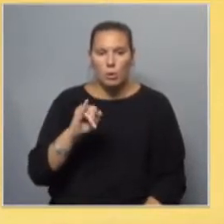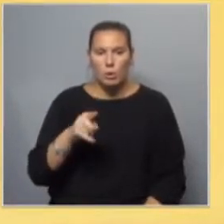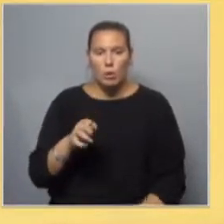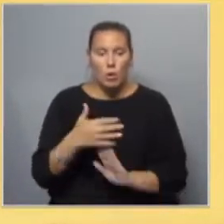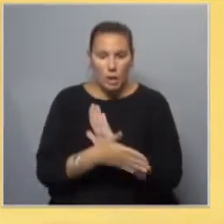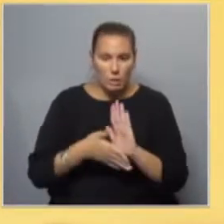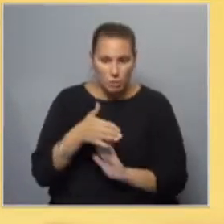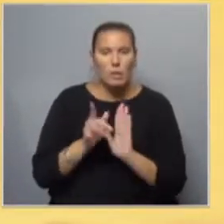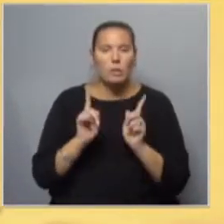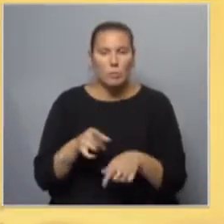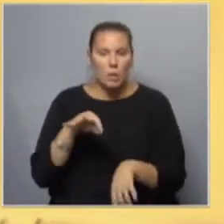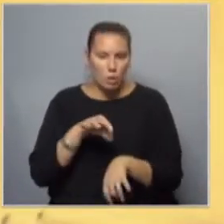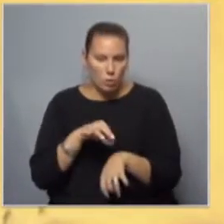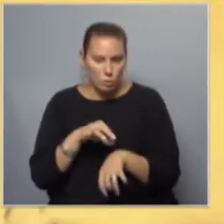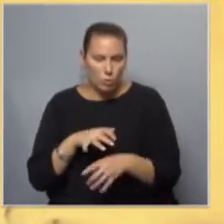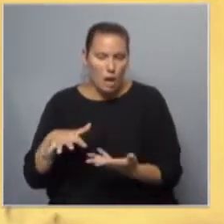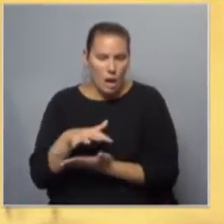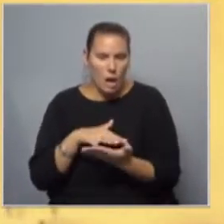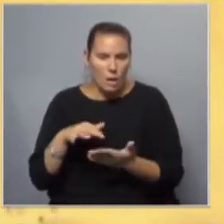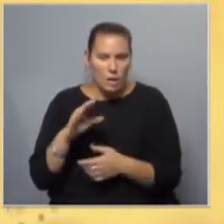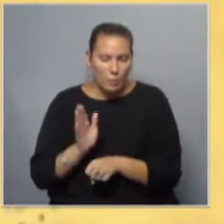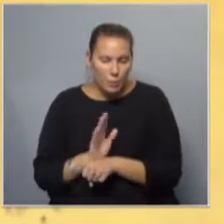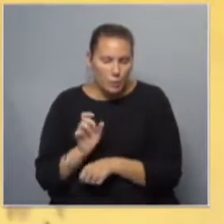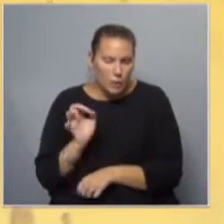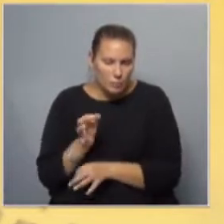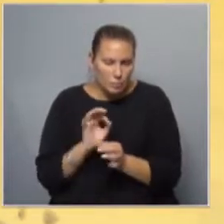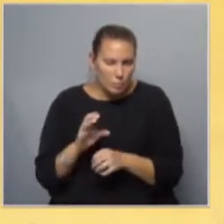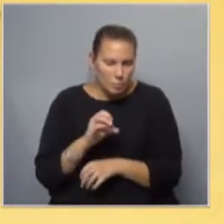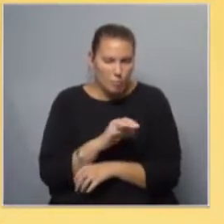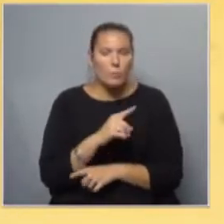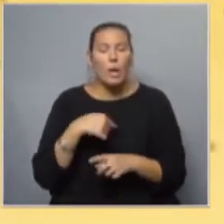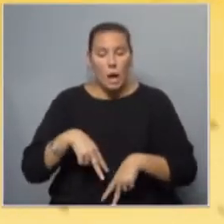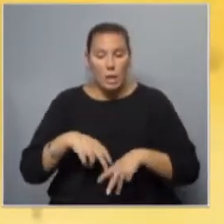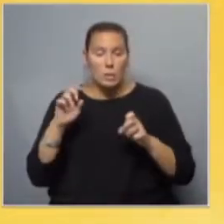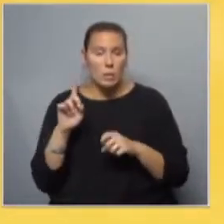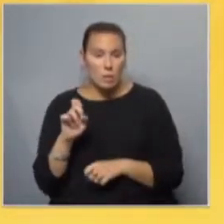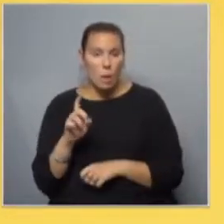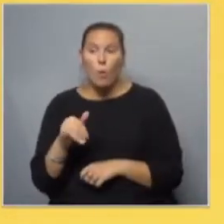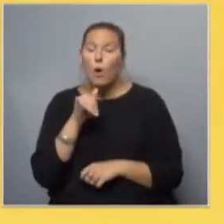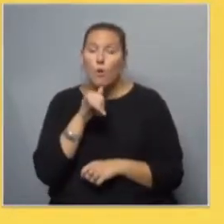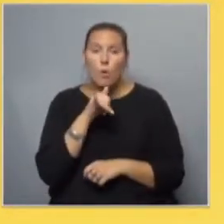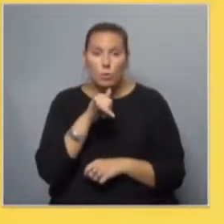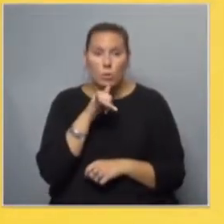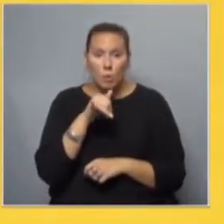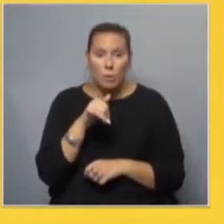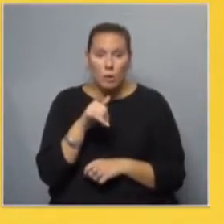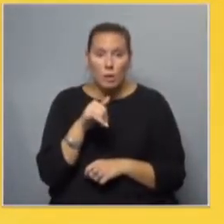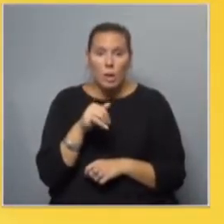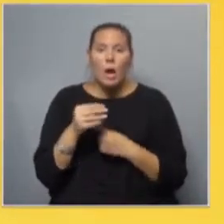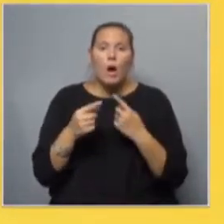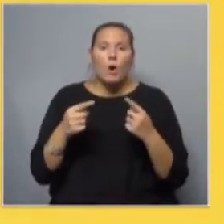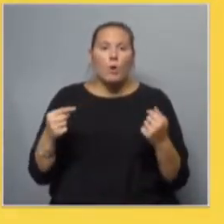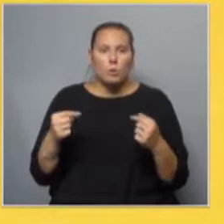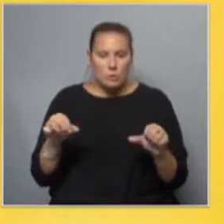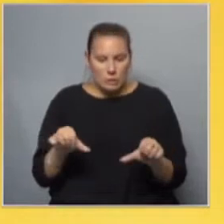Adalgisa Martínez, que ella es la encargada del área de microbiología allí de la unidad de análisis de agua, y nos contaba, bueno, nos contaba qué parámetros